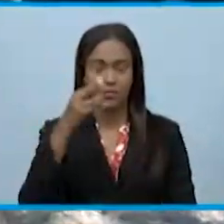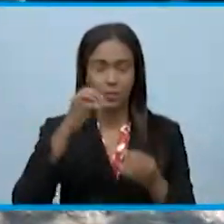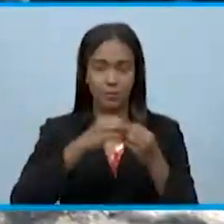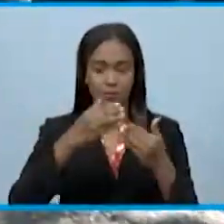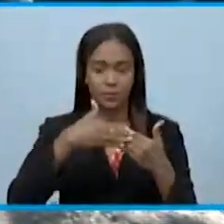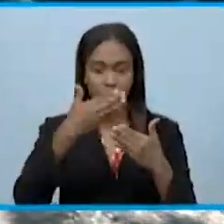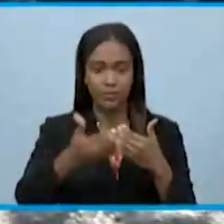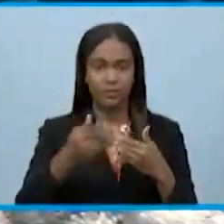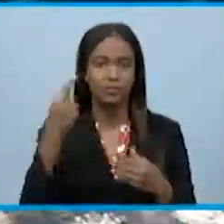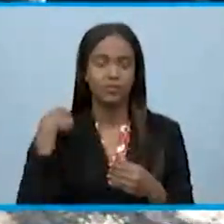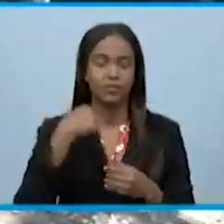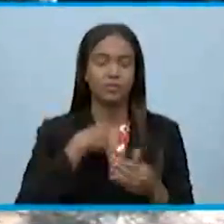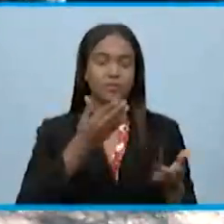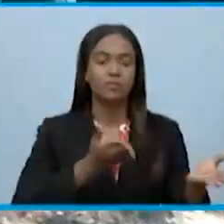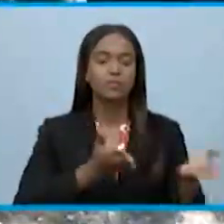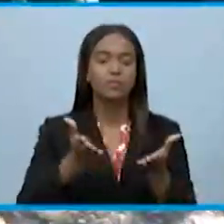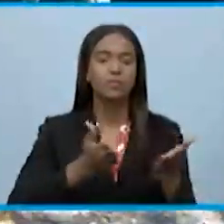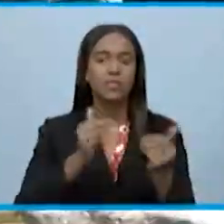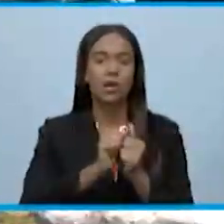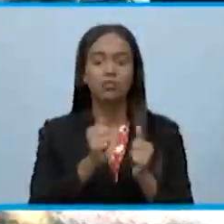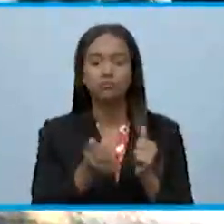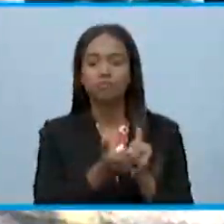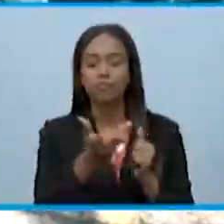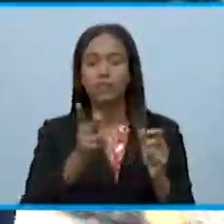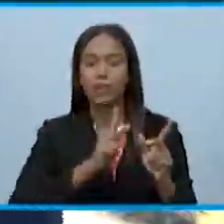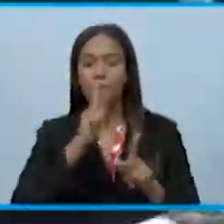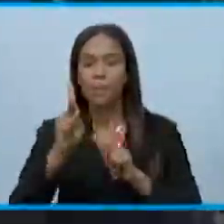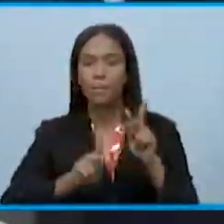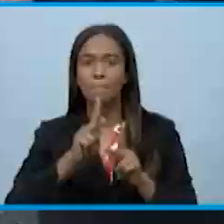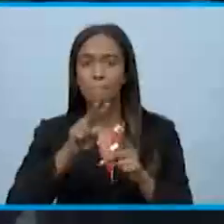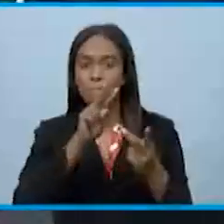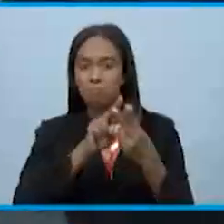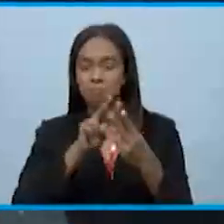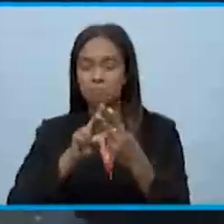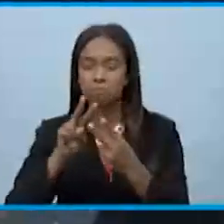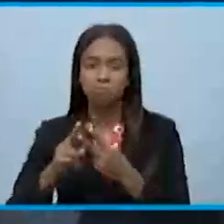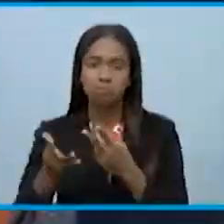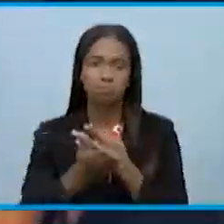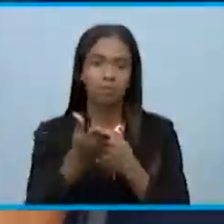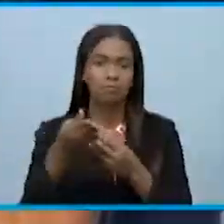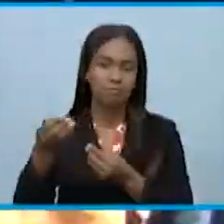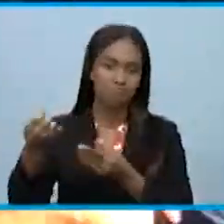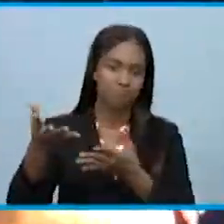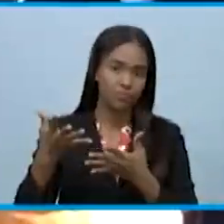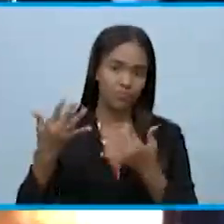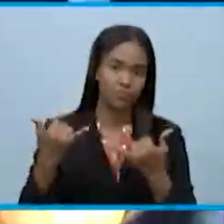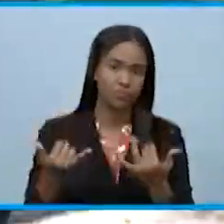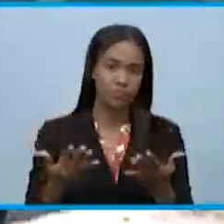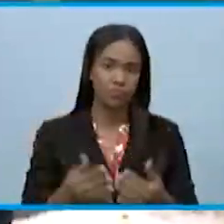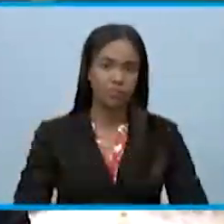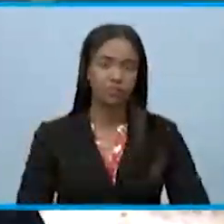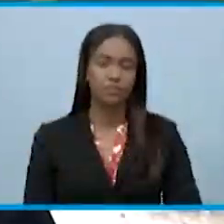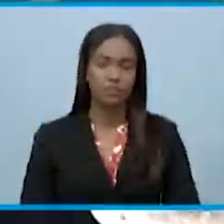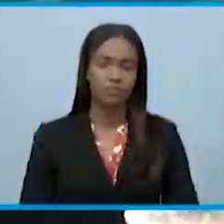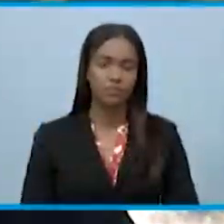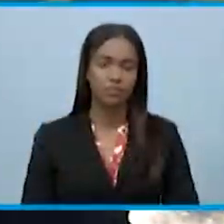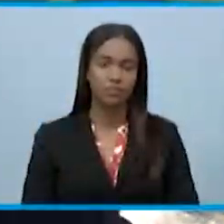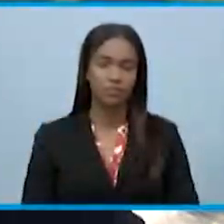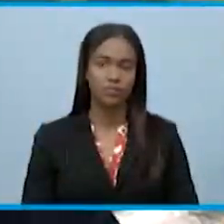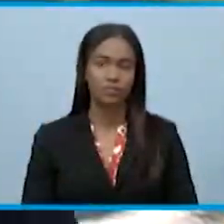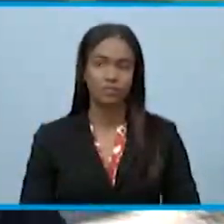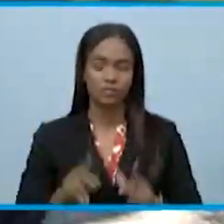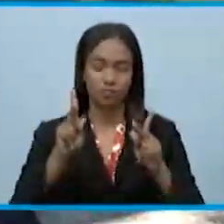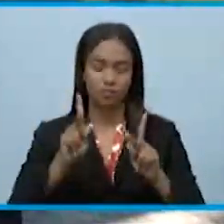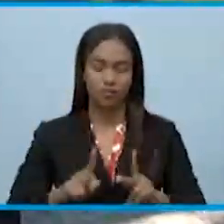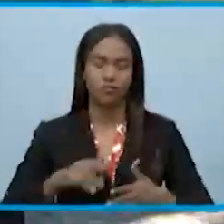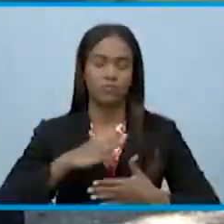temprano, nosotros conversamos con algunas de las personas que lo conocieron y esto fue lo que nos dijeron. Un ser humano